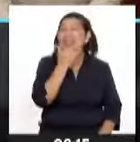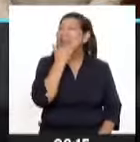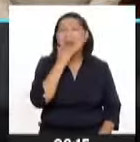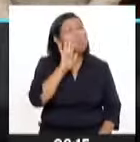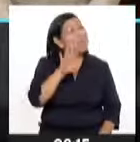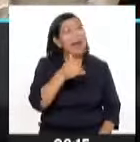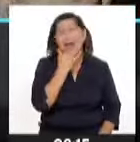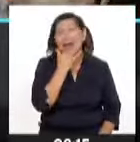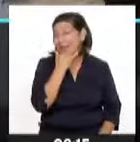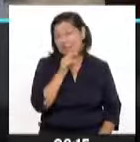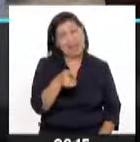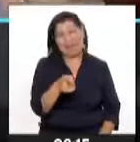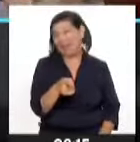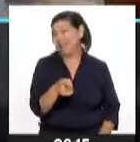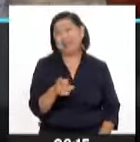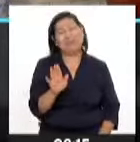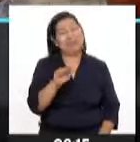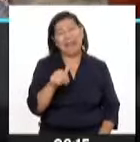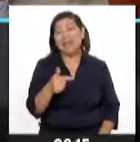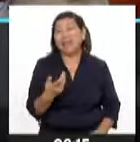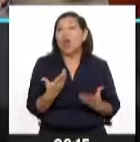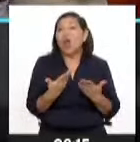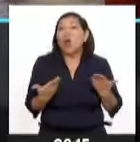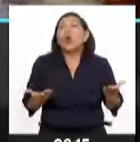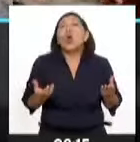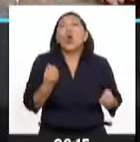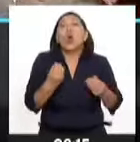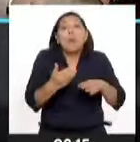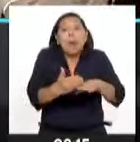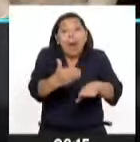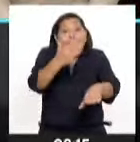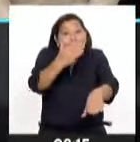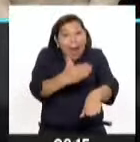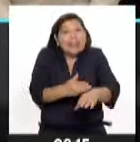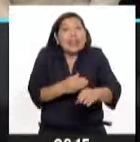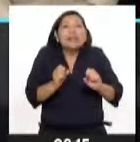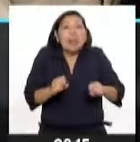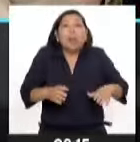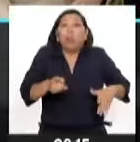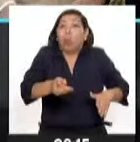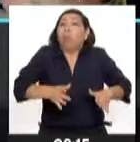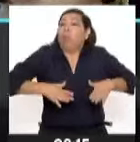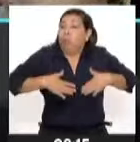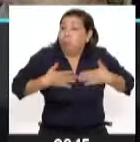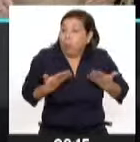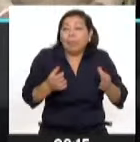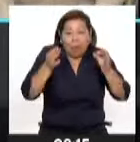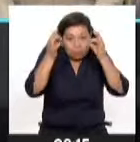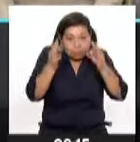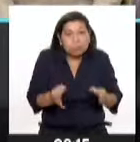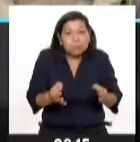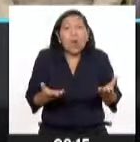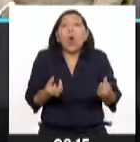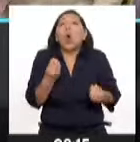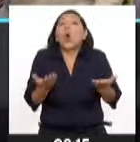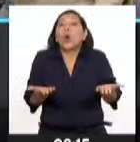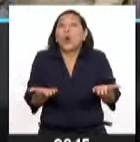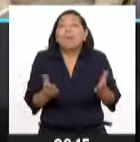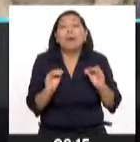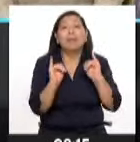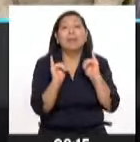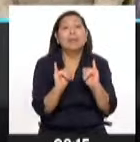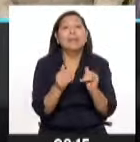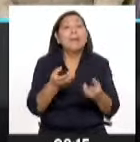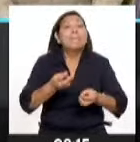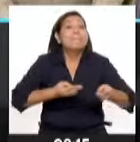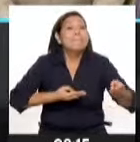una serie de cosas. Sino que estas cosas tienen que suceder antes de que podamos definir o establecer que